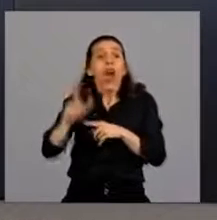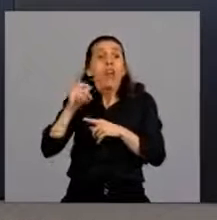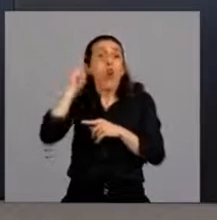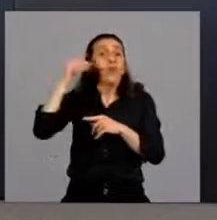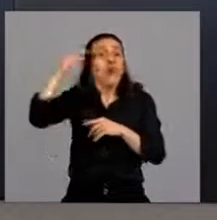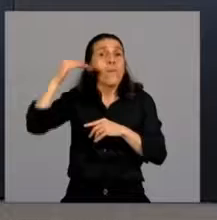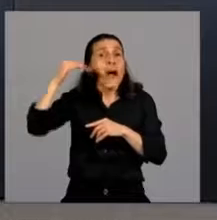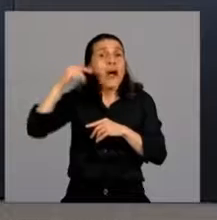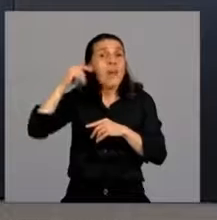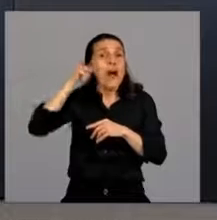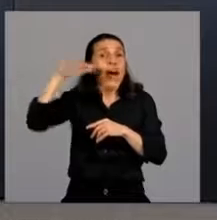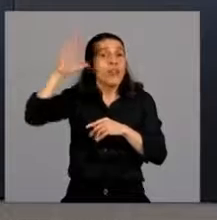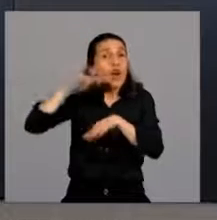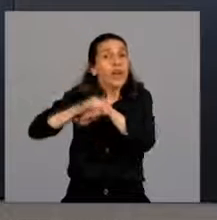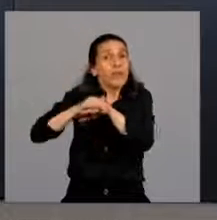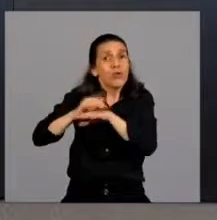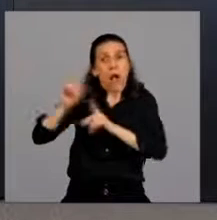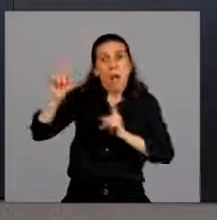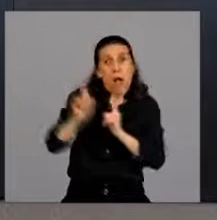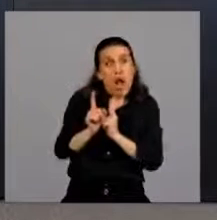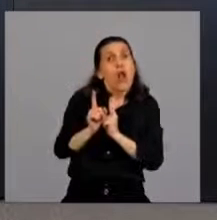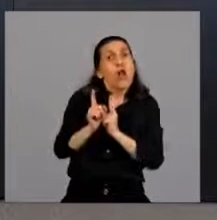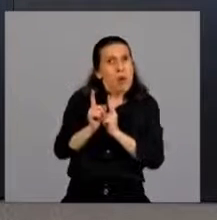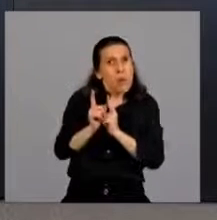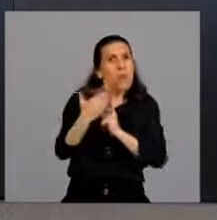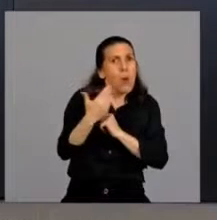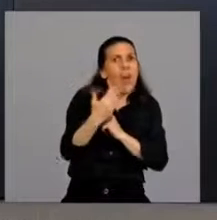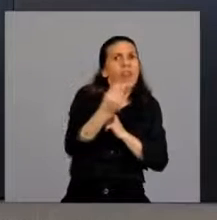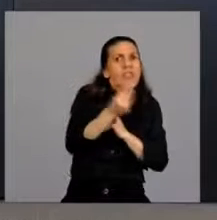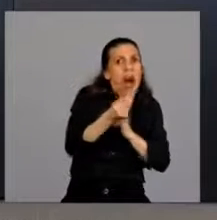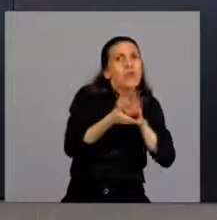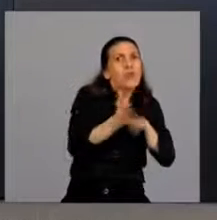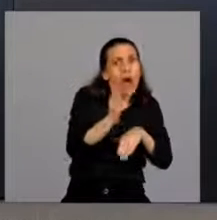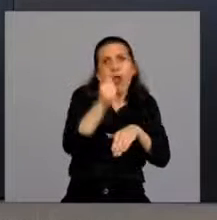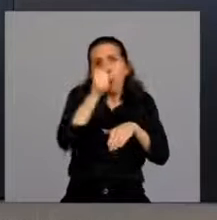distancias, no más de una hora, pero pueden hacerlo dos días.